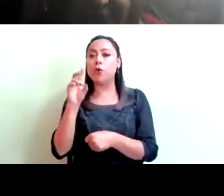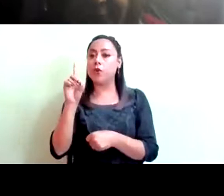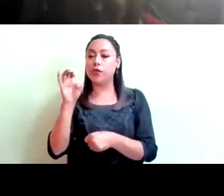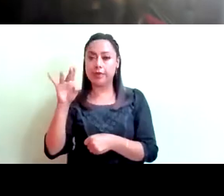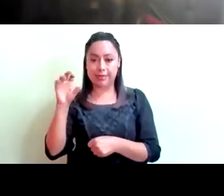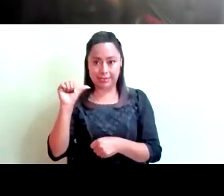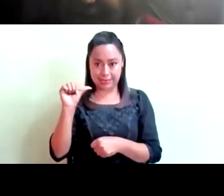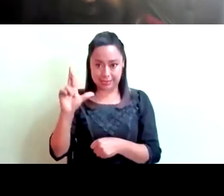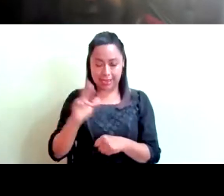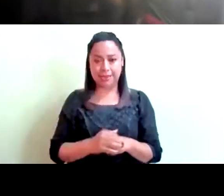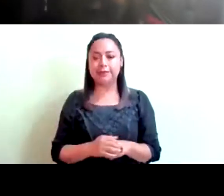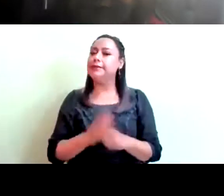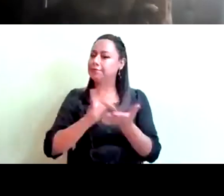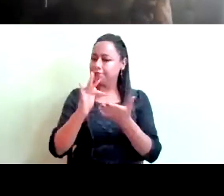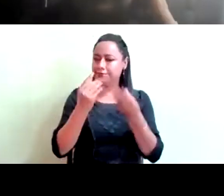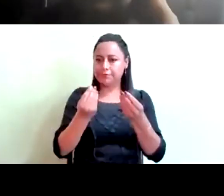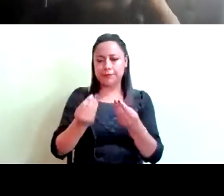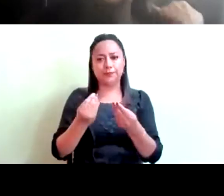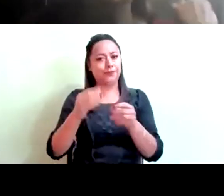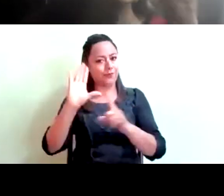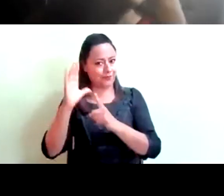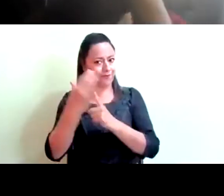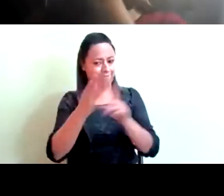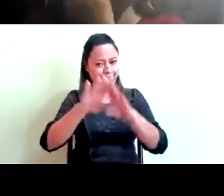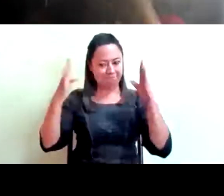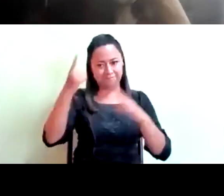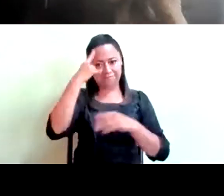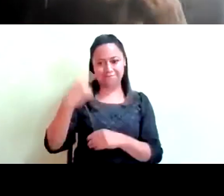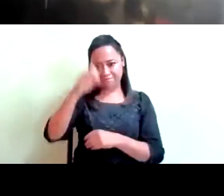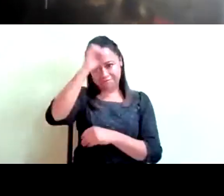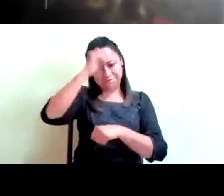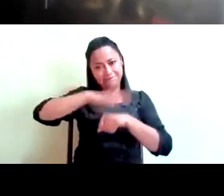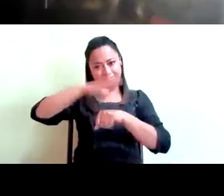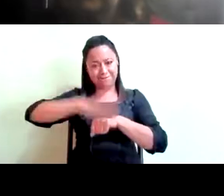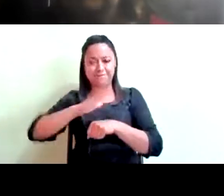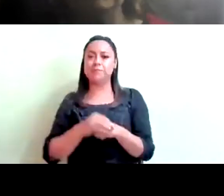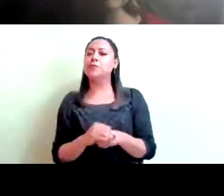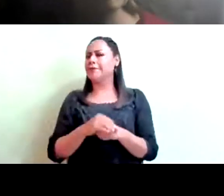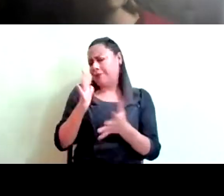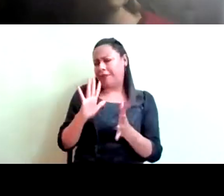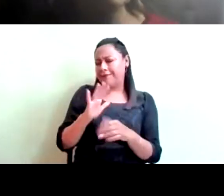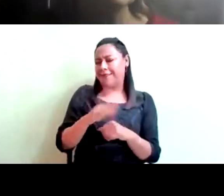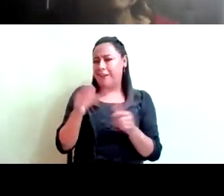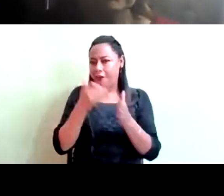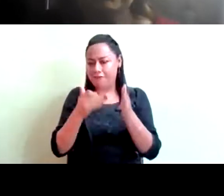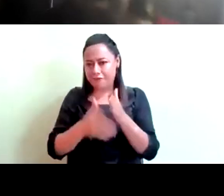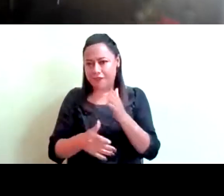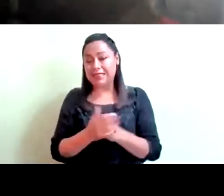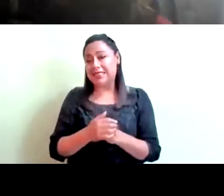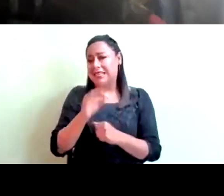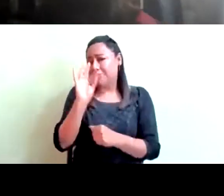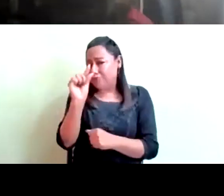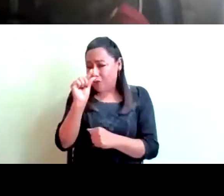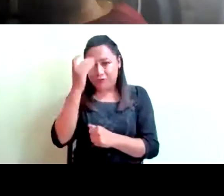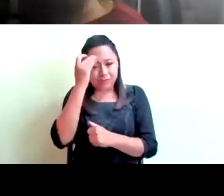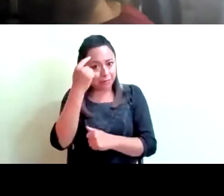y está abierta la comisión para más comentarios. Todavía vamos a tardar tantitito en dictaminar porque tiene que salir